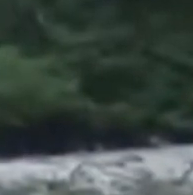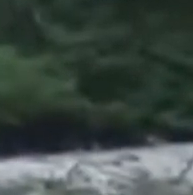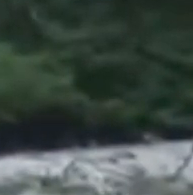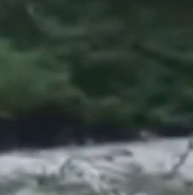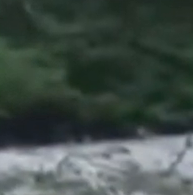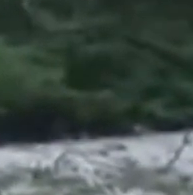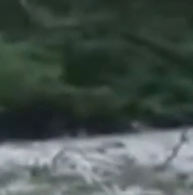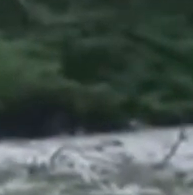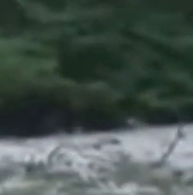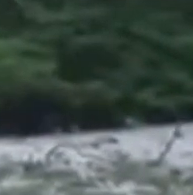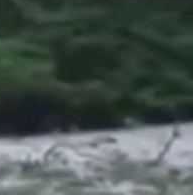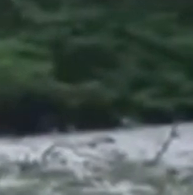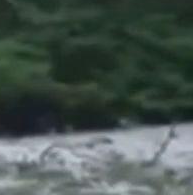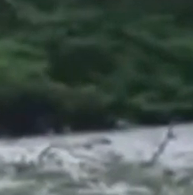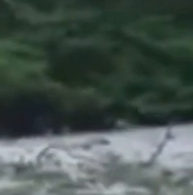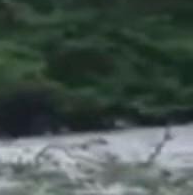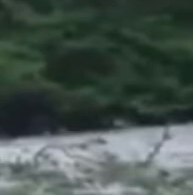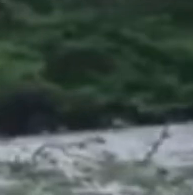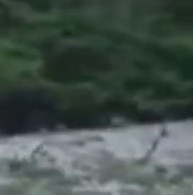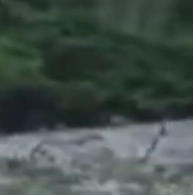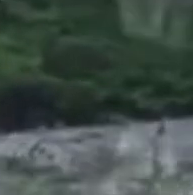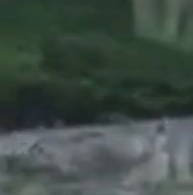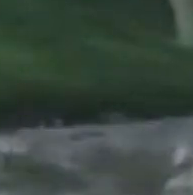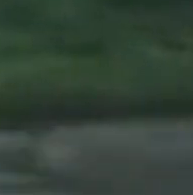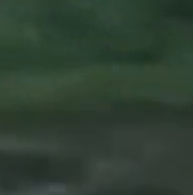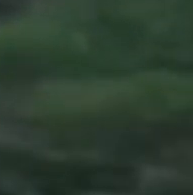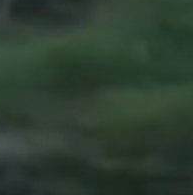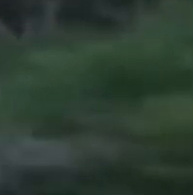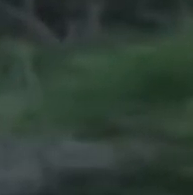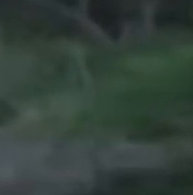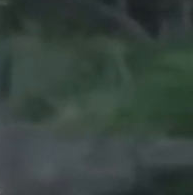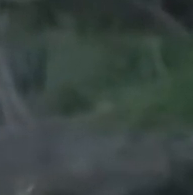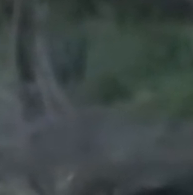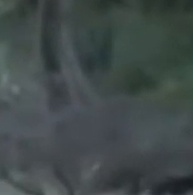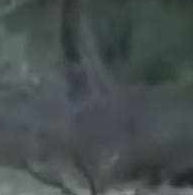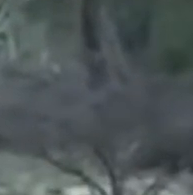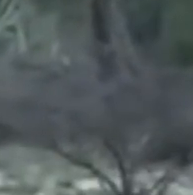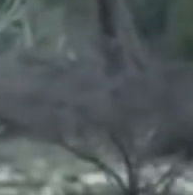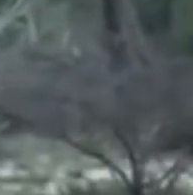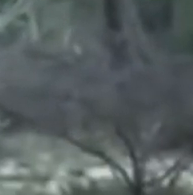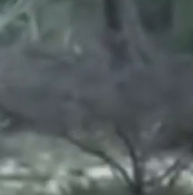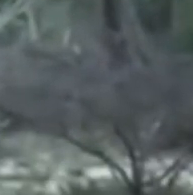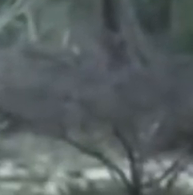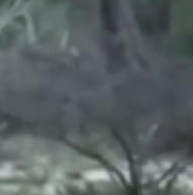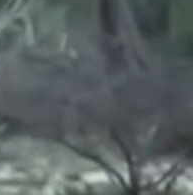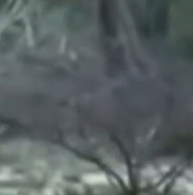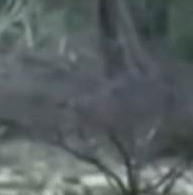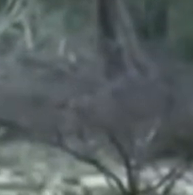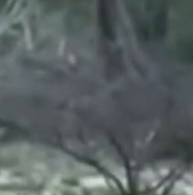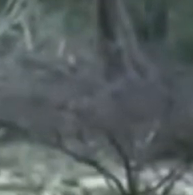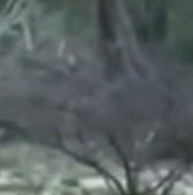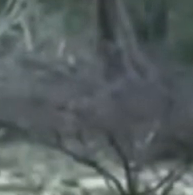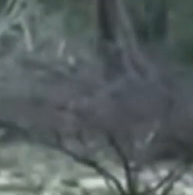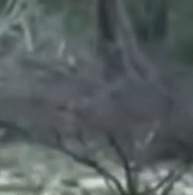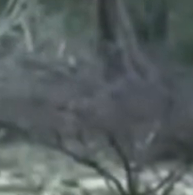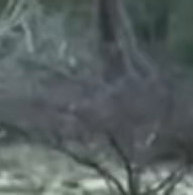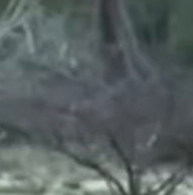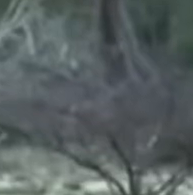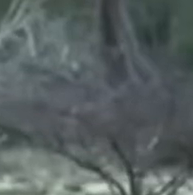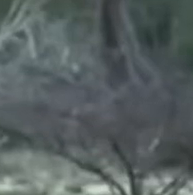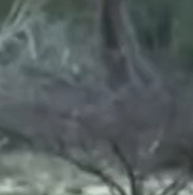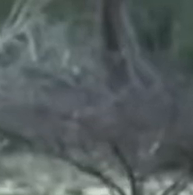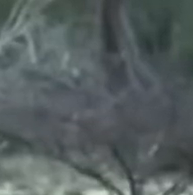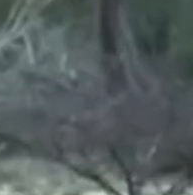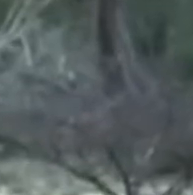Iniciamos la sección de Animales de hoy con una triste noticia. El mundo llora la matanza a manos de cazadores furtivos de la única